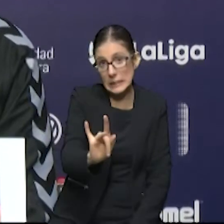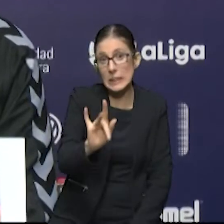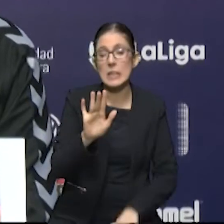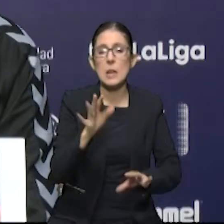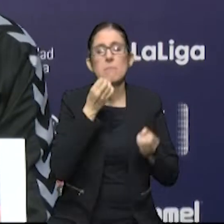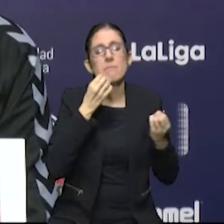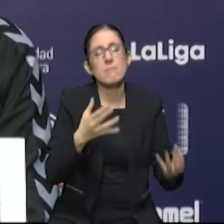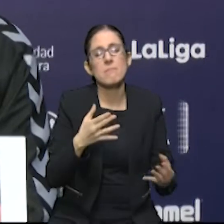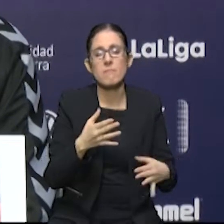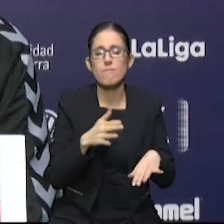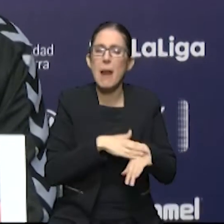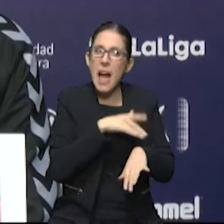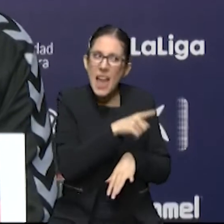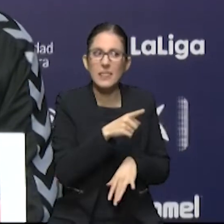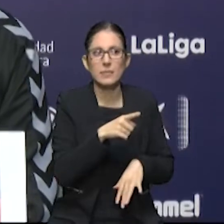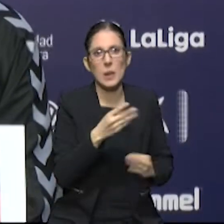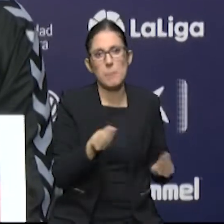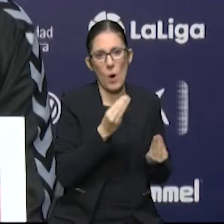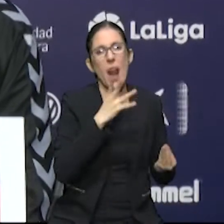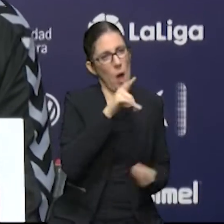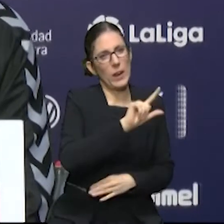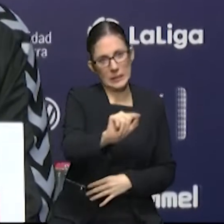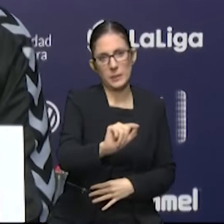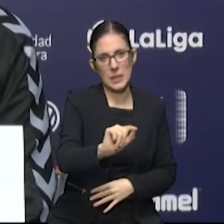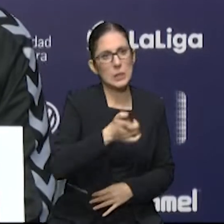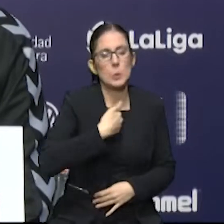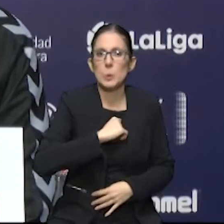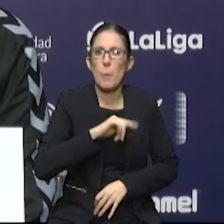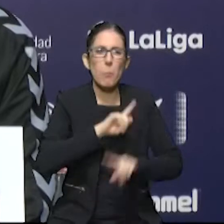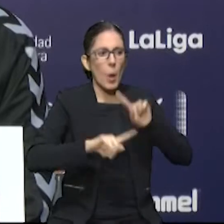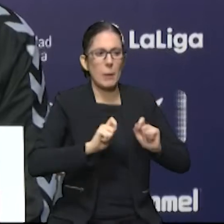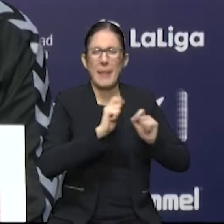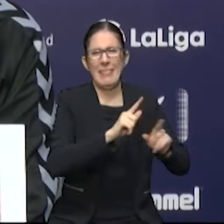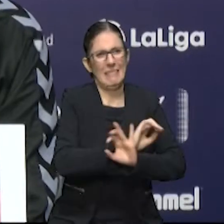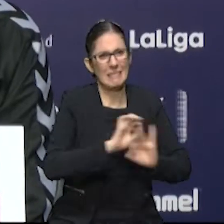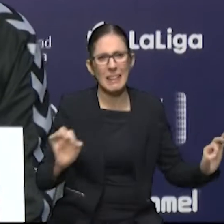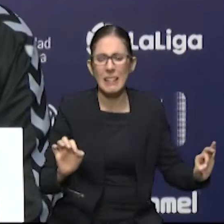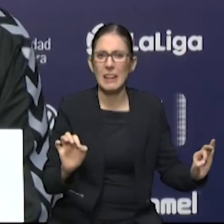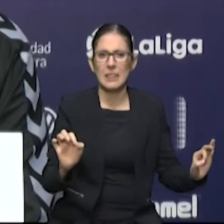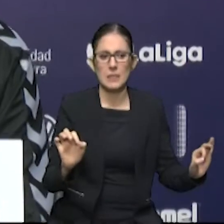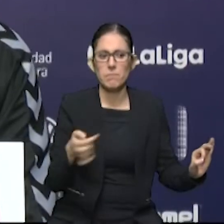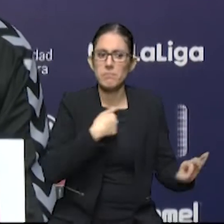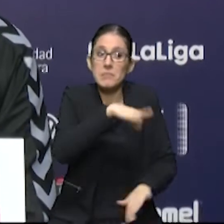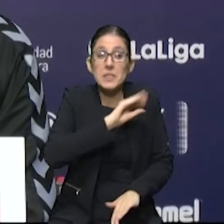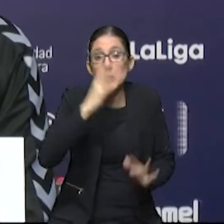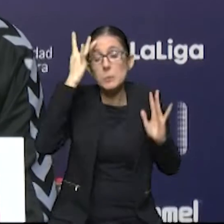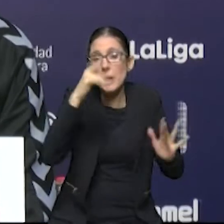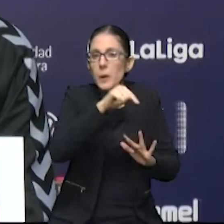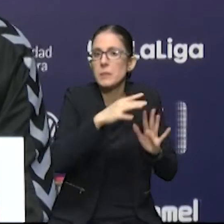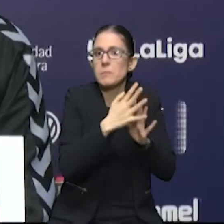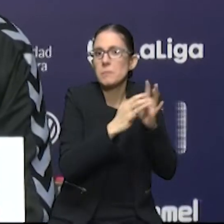que para él era bueno salir ahora, nosotros no le hemos puesto ninguna pega, entiendo que está ya ultimando su salida